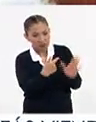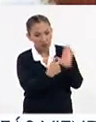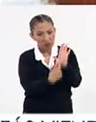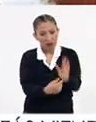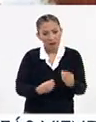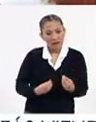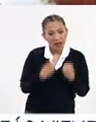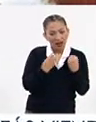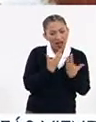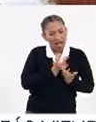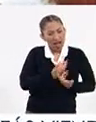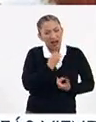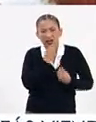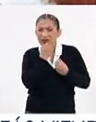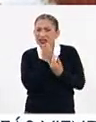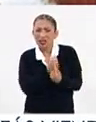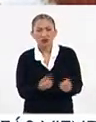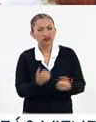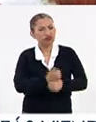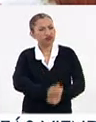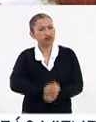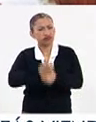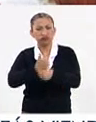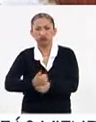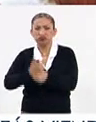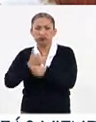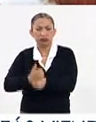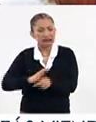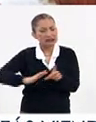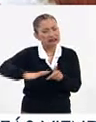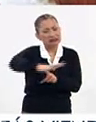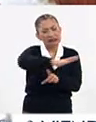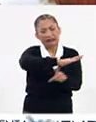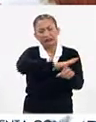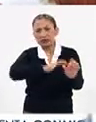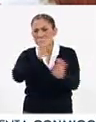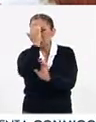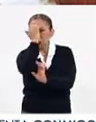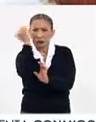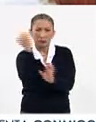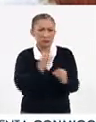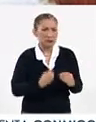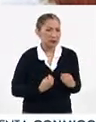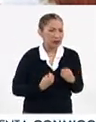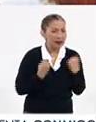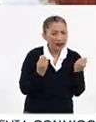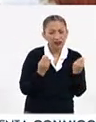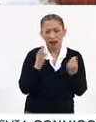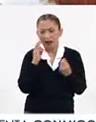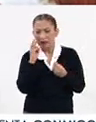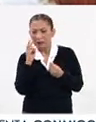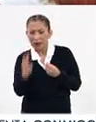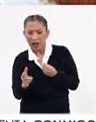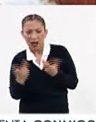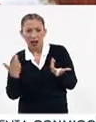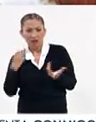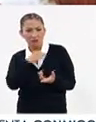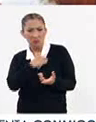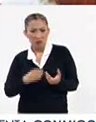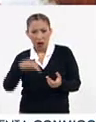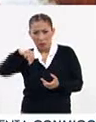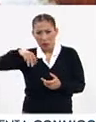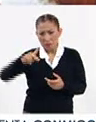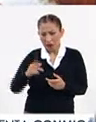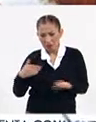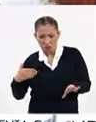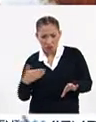vida descarnada que viven los pequeños. Condiciones infrahumanas, actuaciones de ministerios